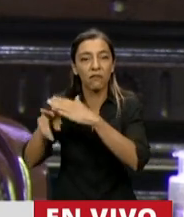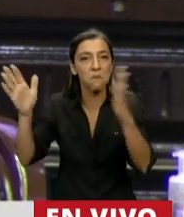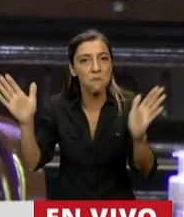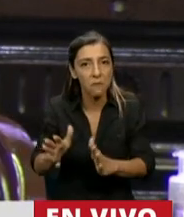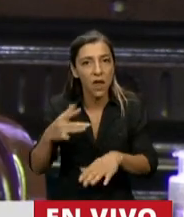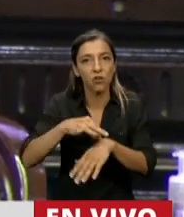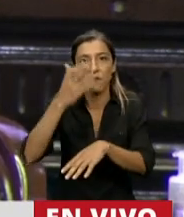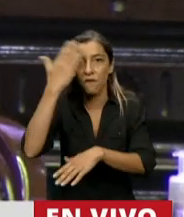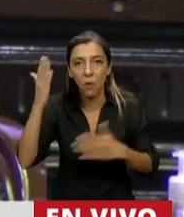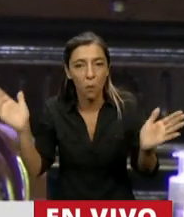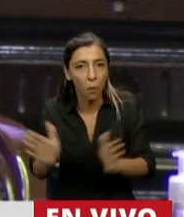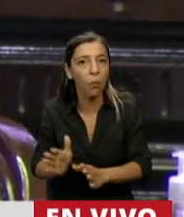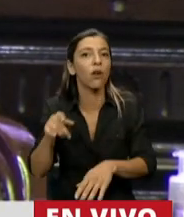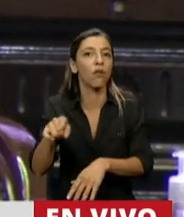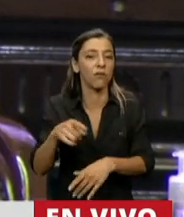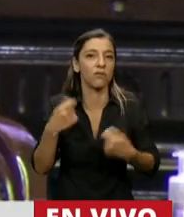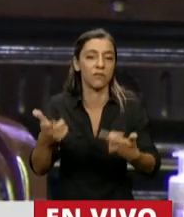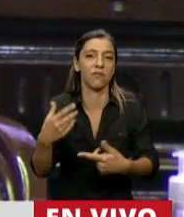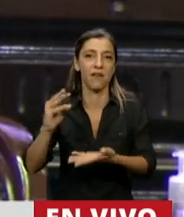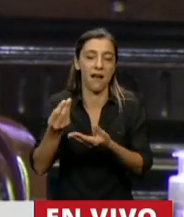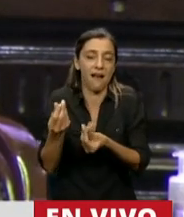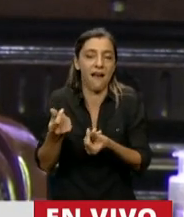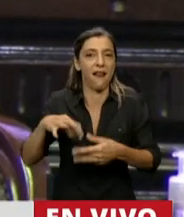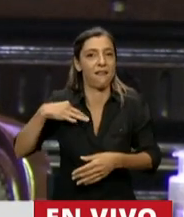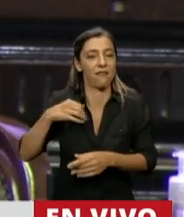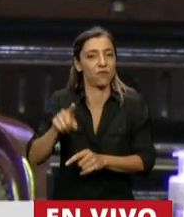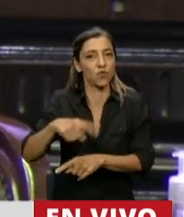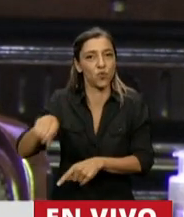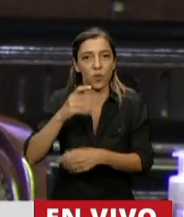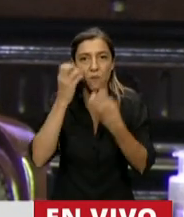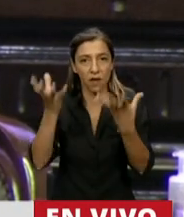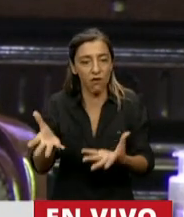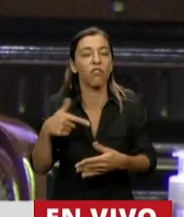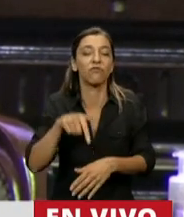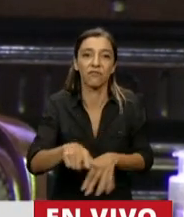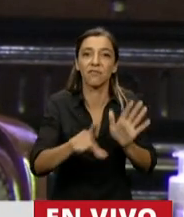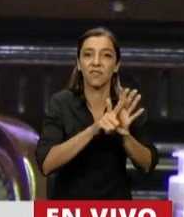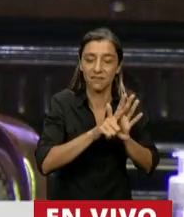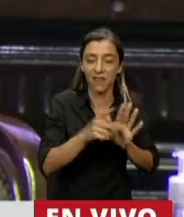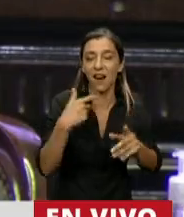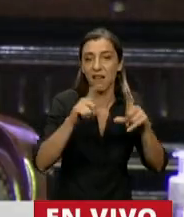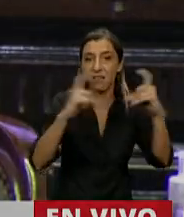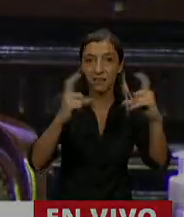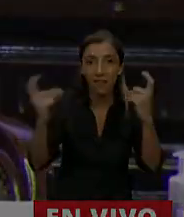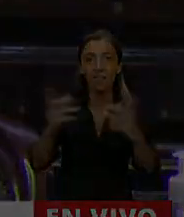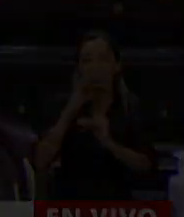me parece que es muy importante que aprobemos esta ley de etiquetado frontal de los alimentos. Gracias, señor presidente.